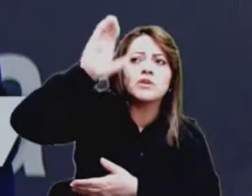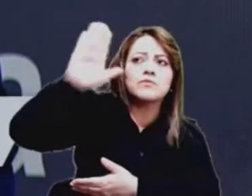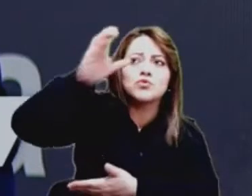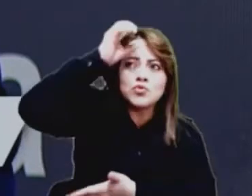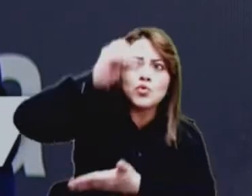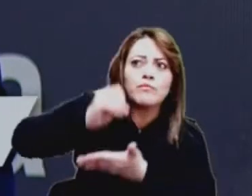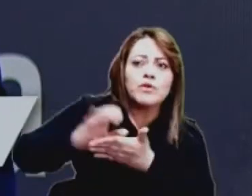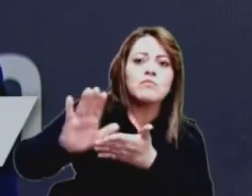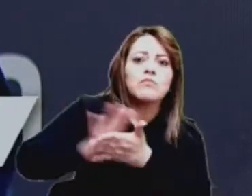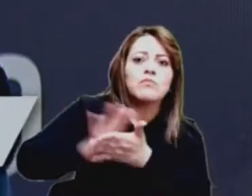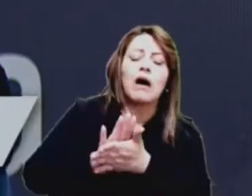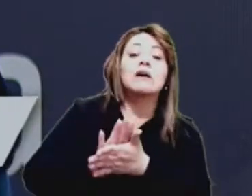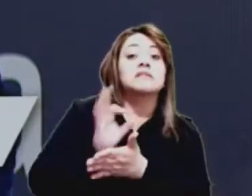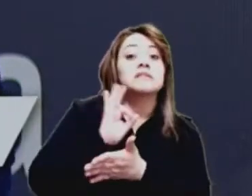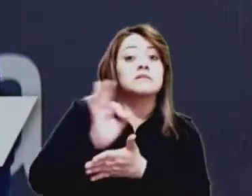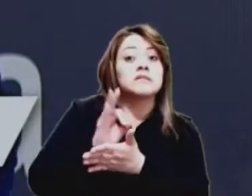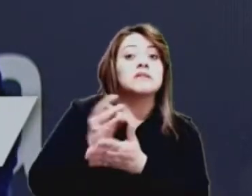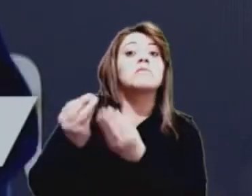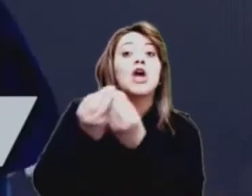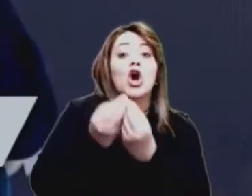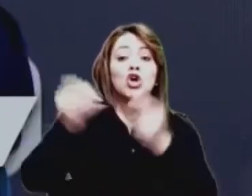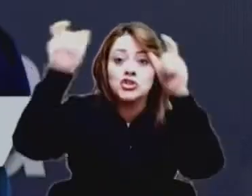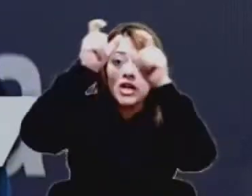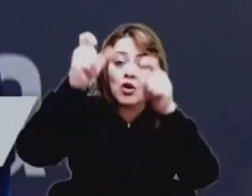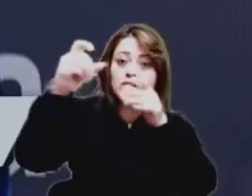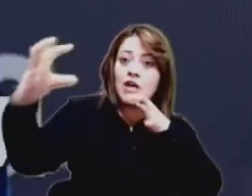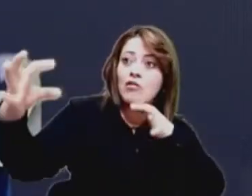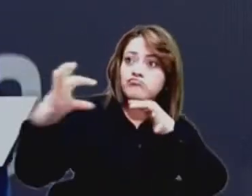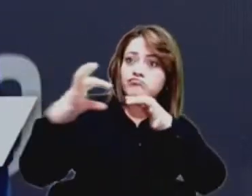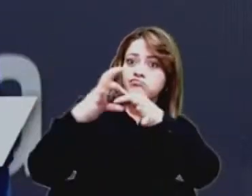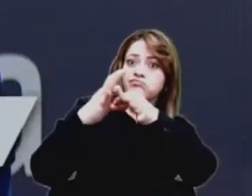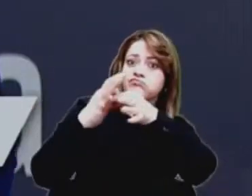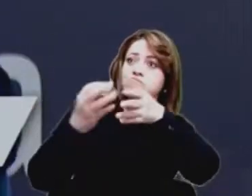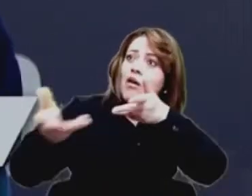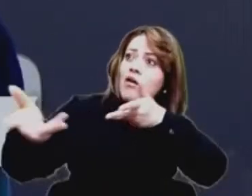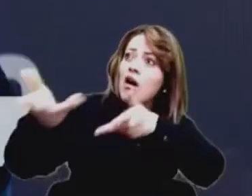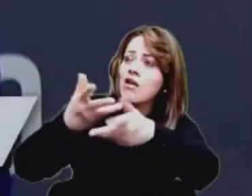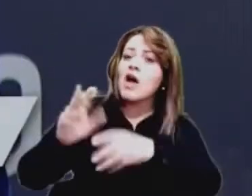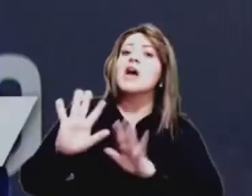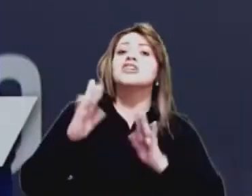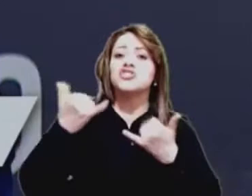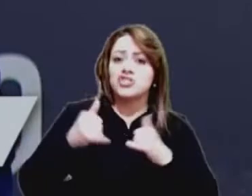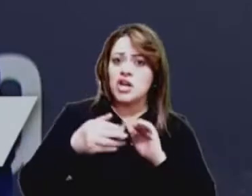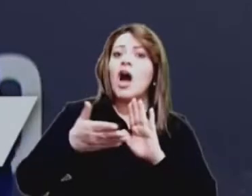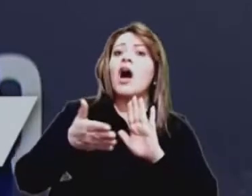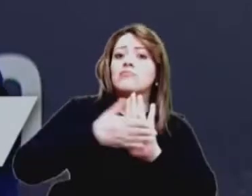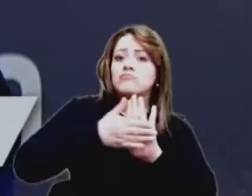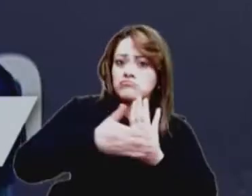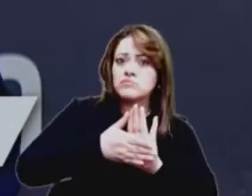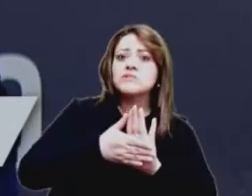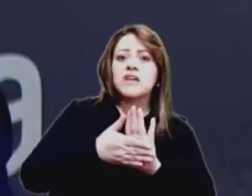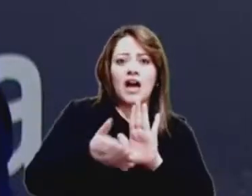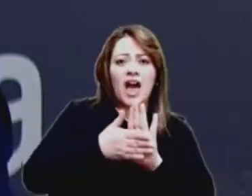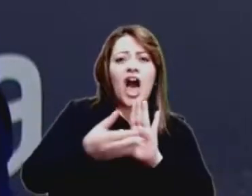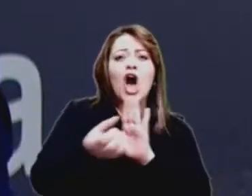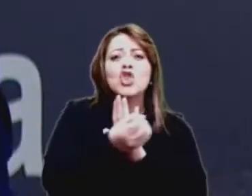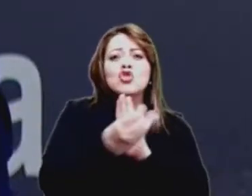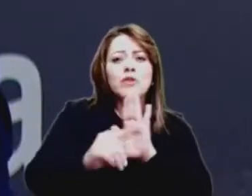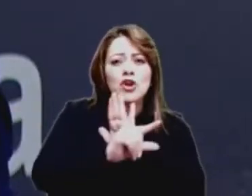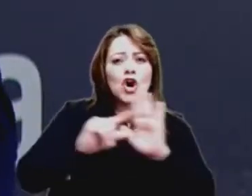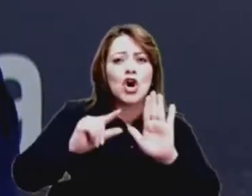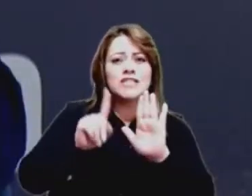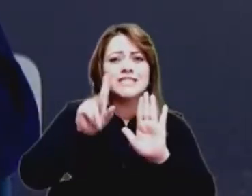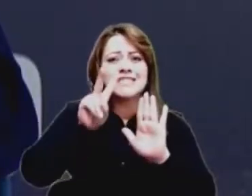por esta sala en dos de sus conflictos hemos estado en audiencias ya las audiencias de este numeral séptimo promovidas por la sala de